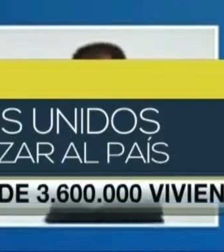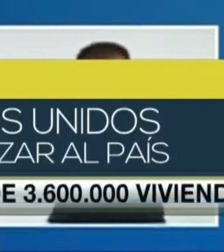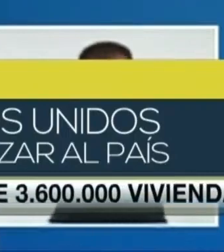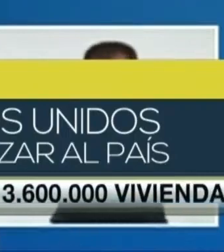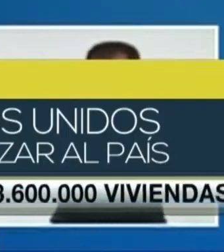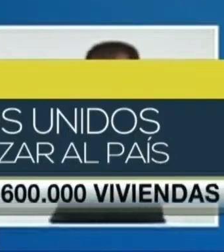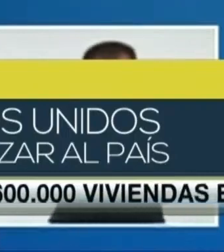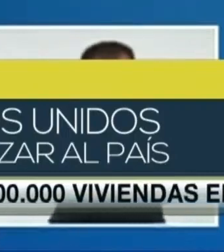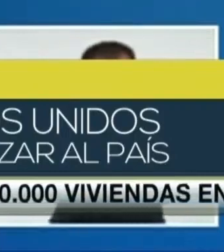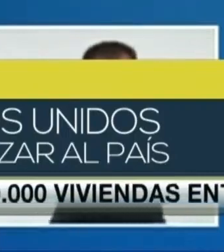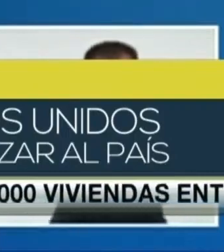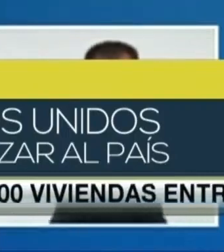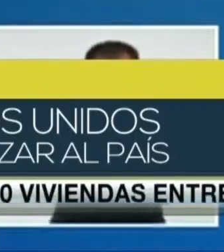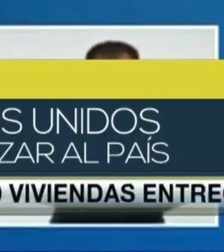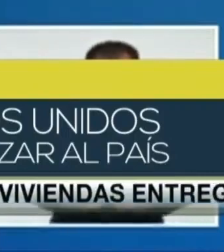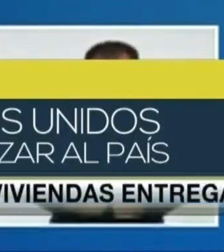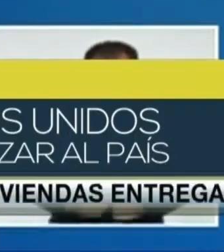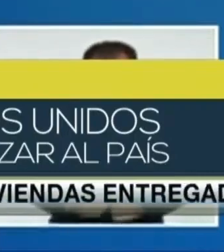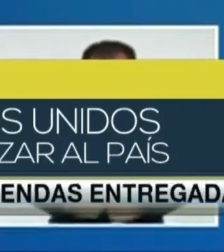países, de